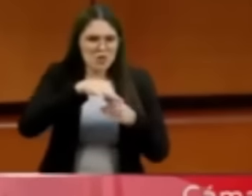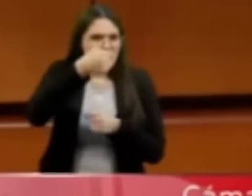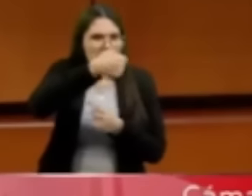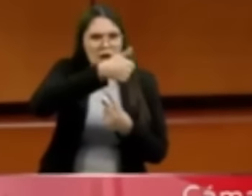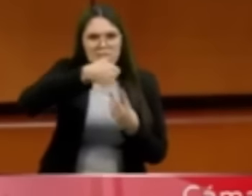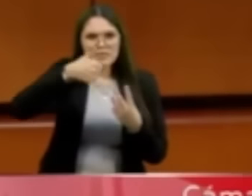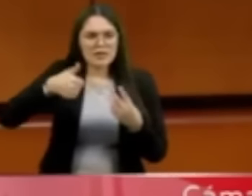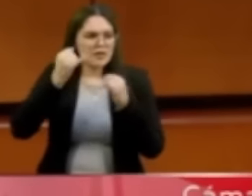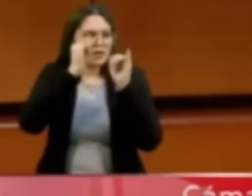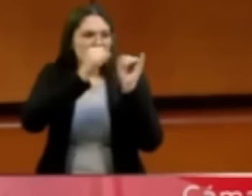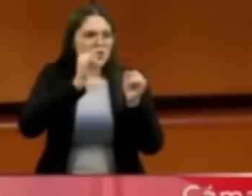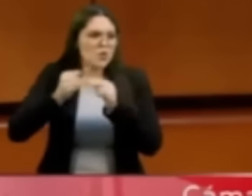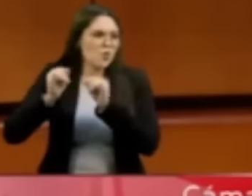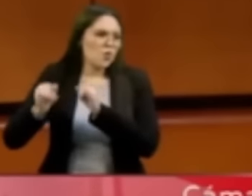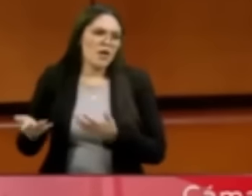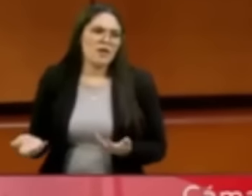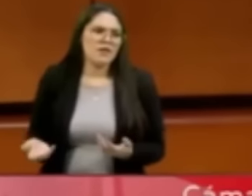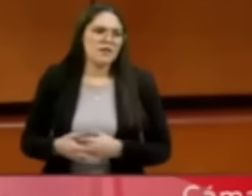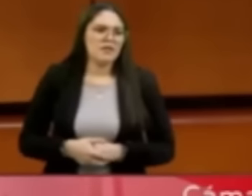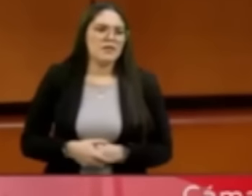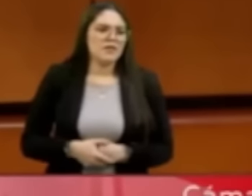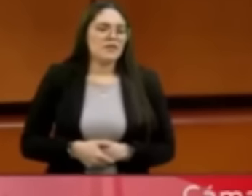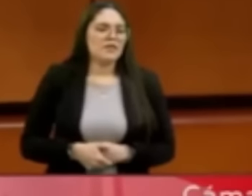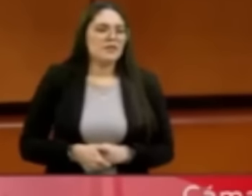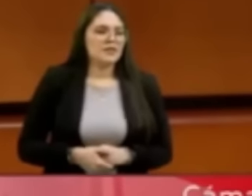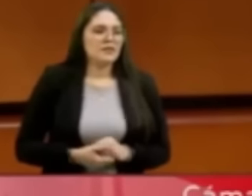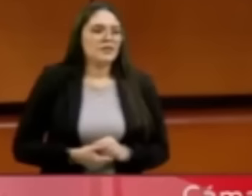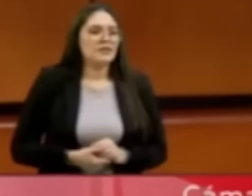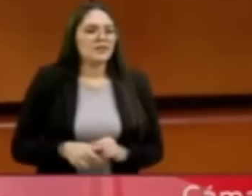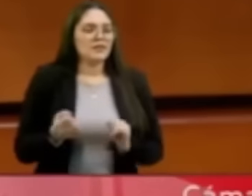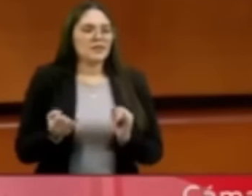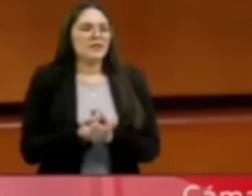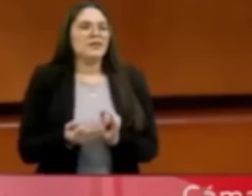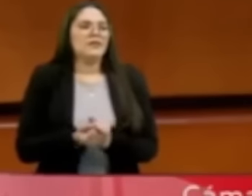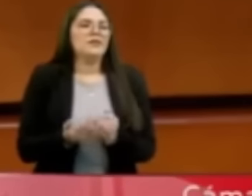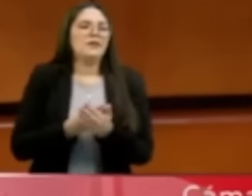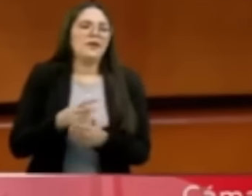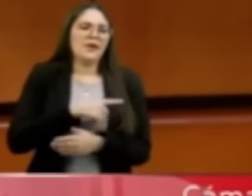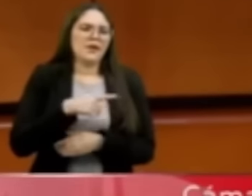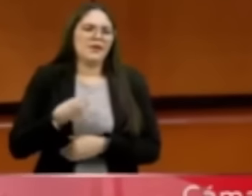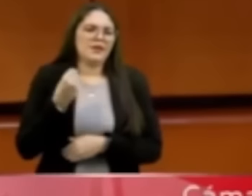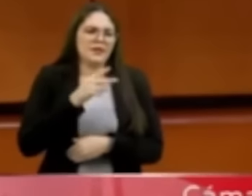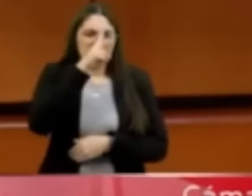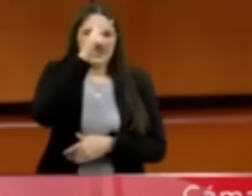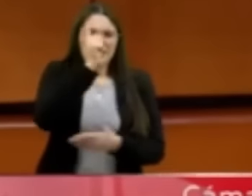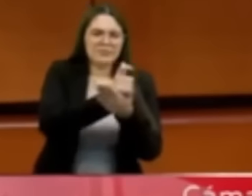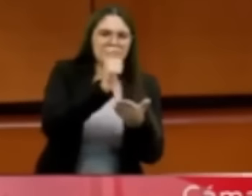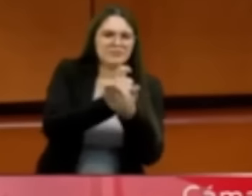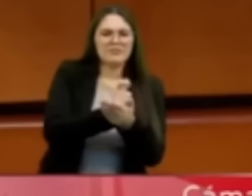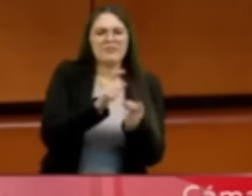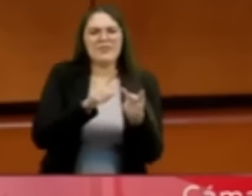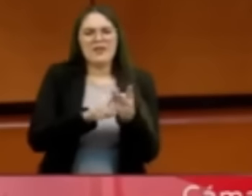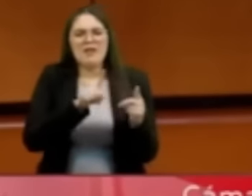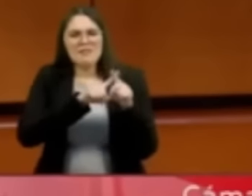voto es libre. Mentira, en el Partido de Acción Nacional ha habido coacción, ha habido amenazas, ha habido